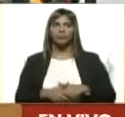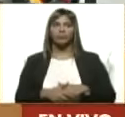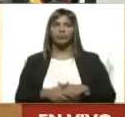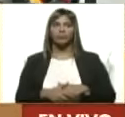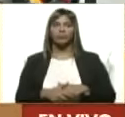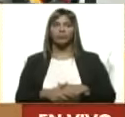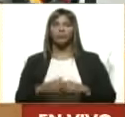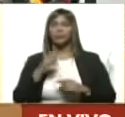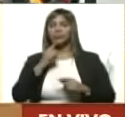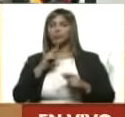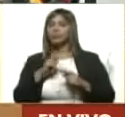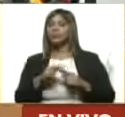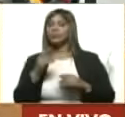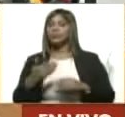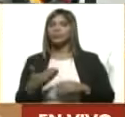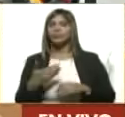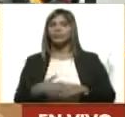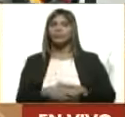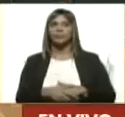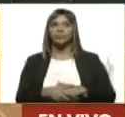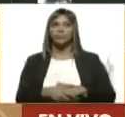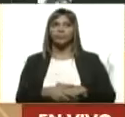bajo la premisa fundamental,